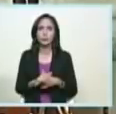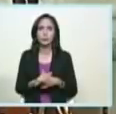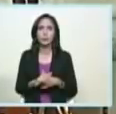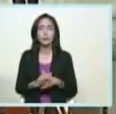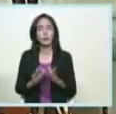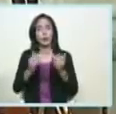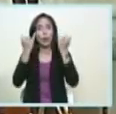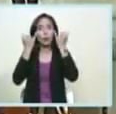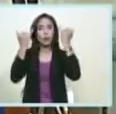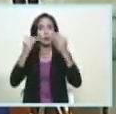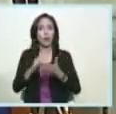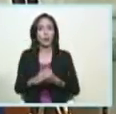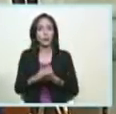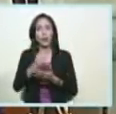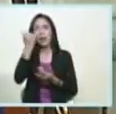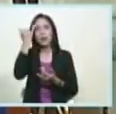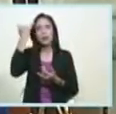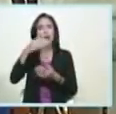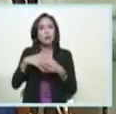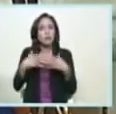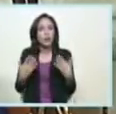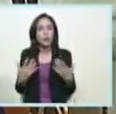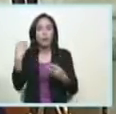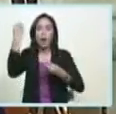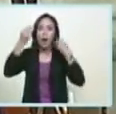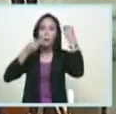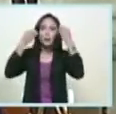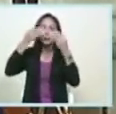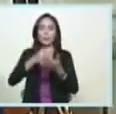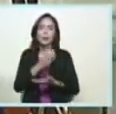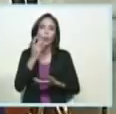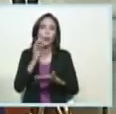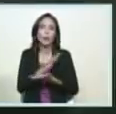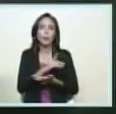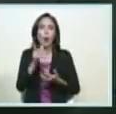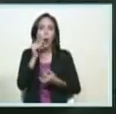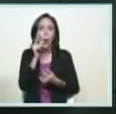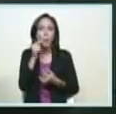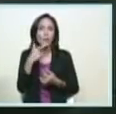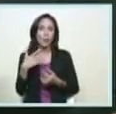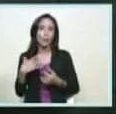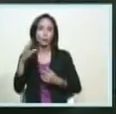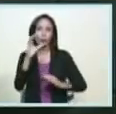nuestra doctrina se basa en buena parte en este pensamiento de albert eistein